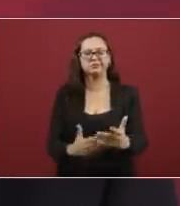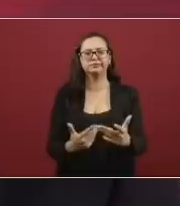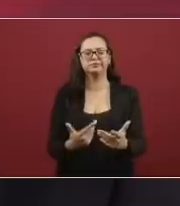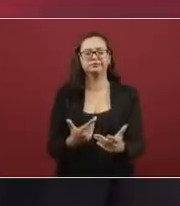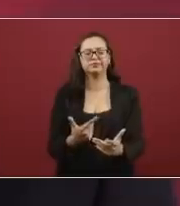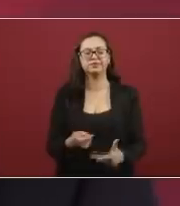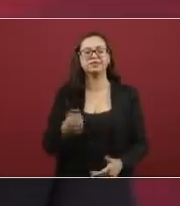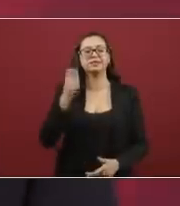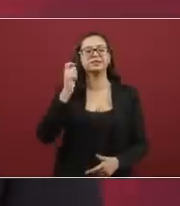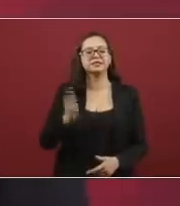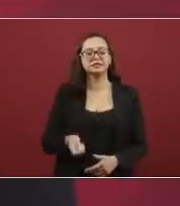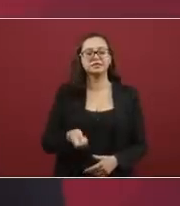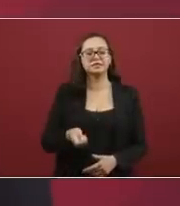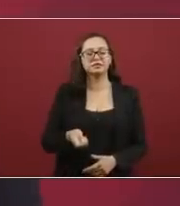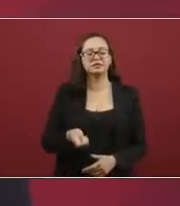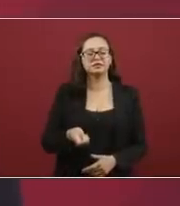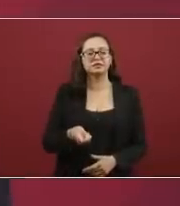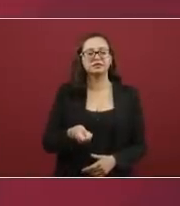reforma